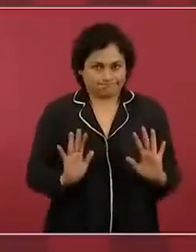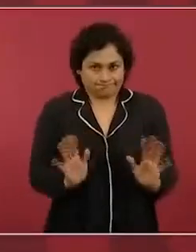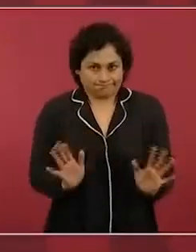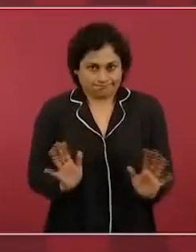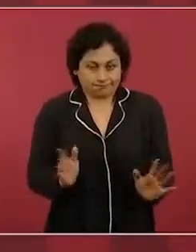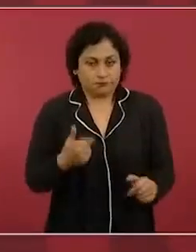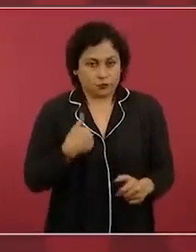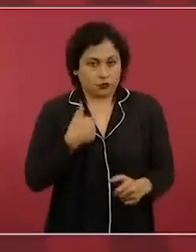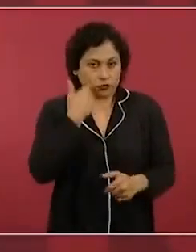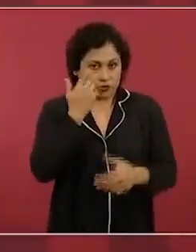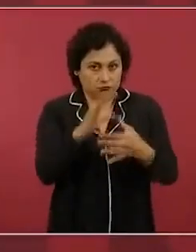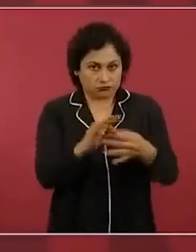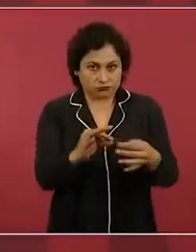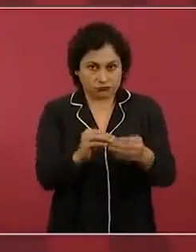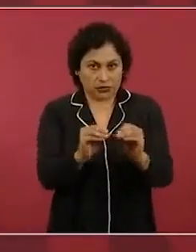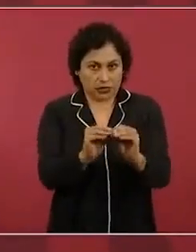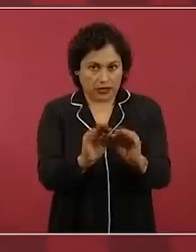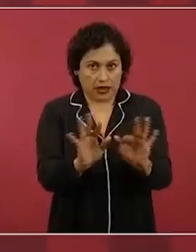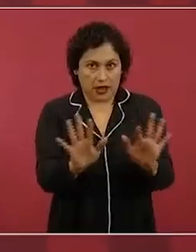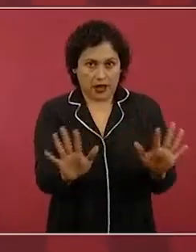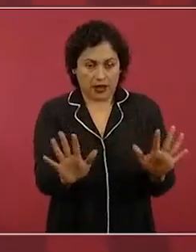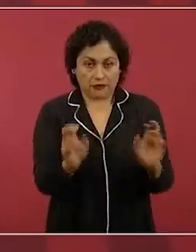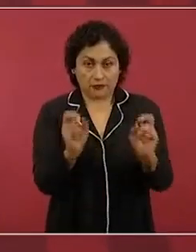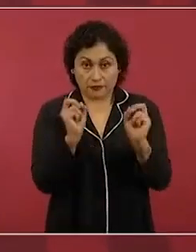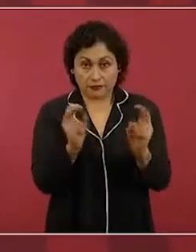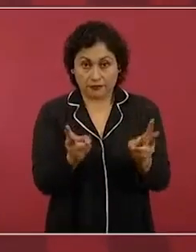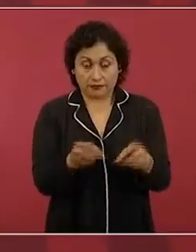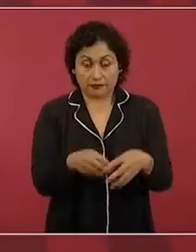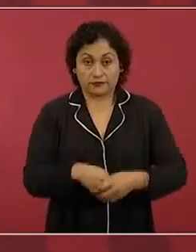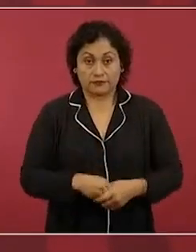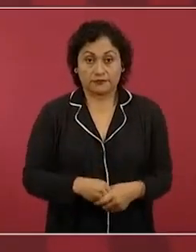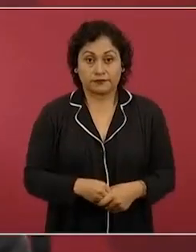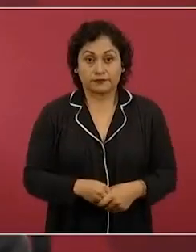Aclararlo, ¿no? Esto.